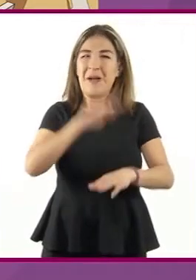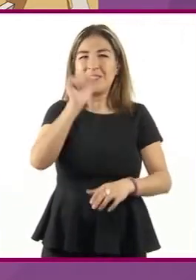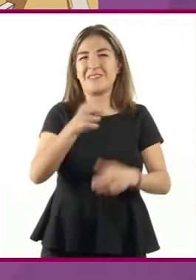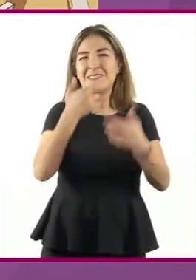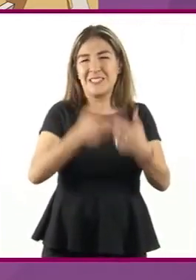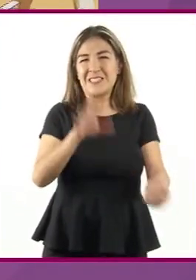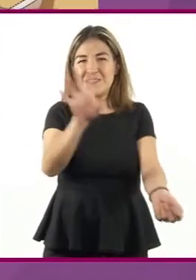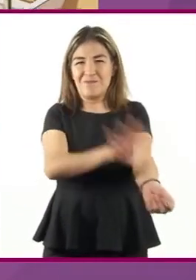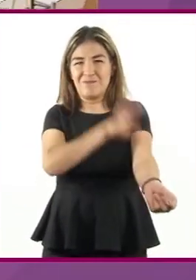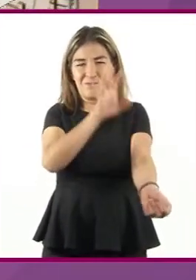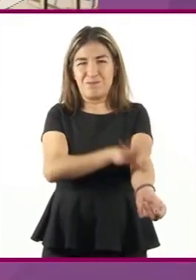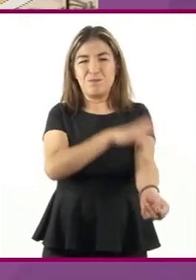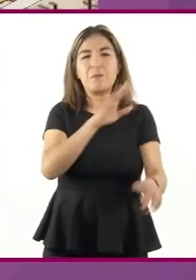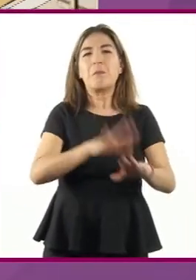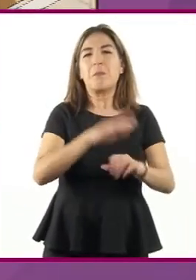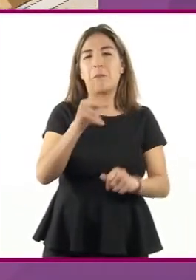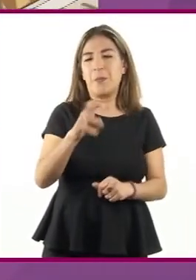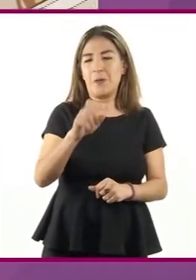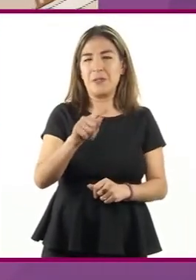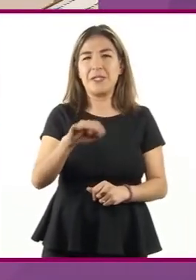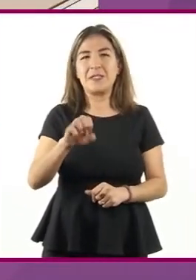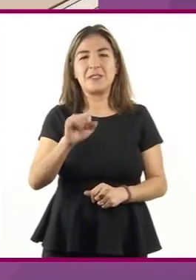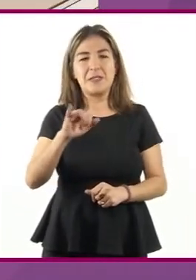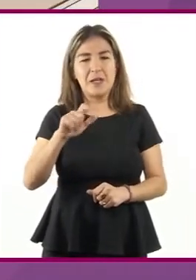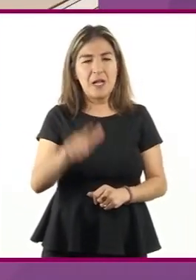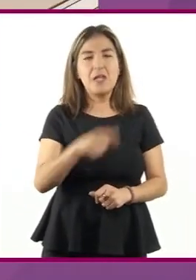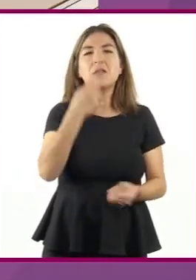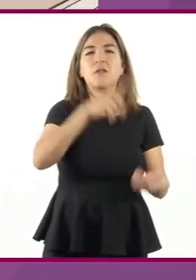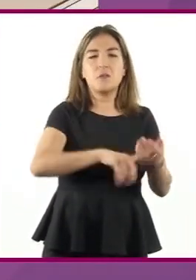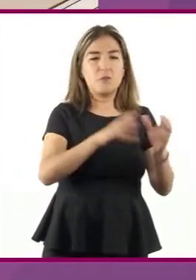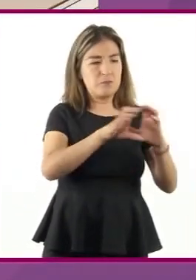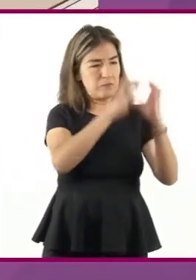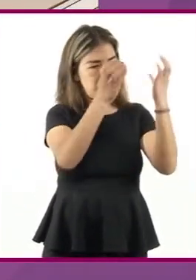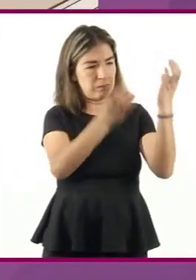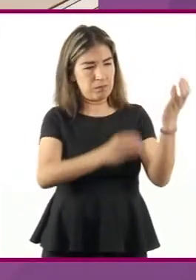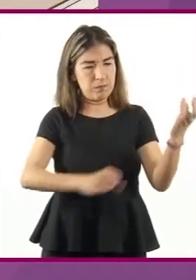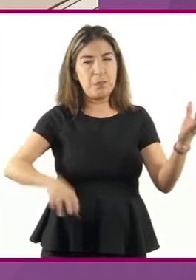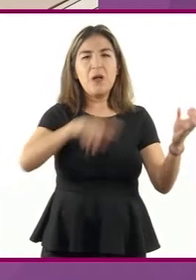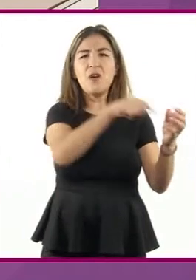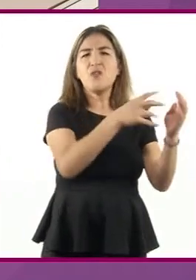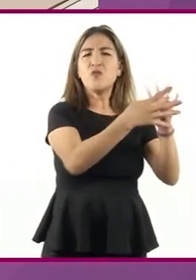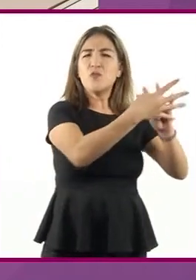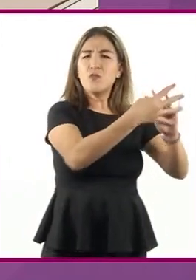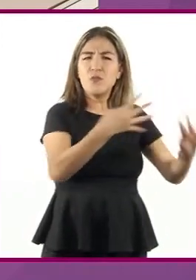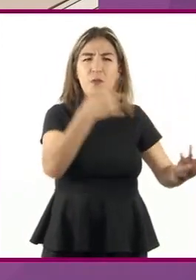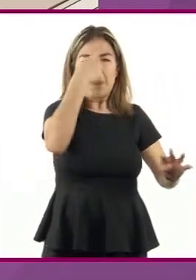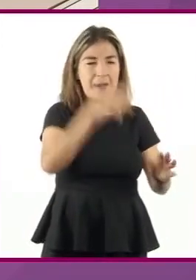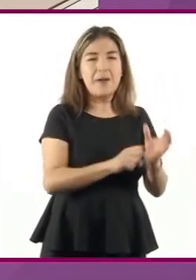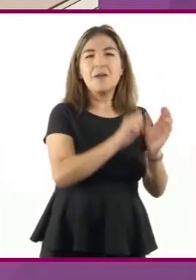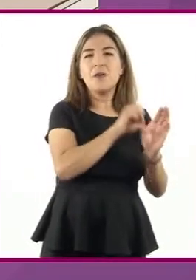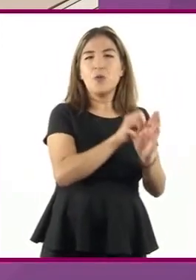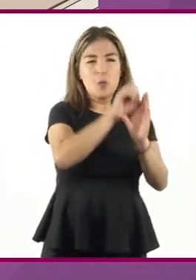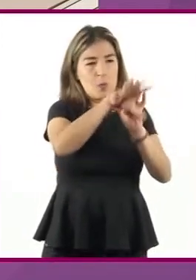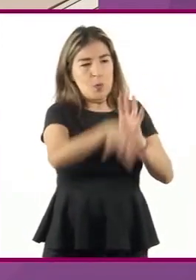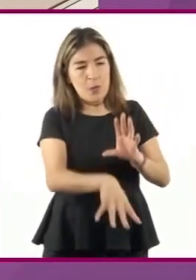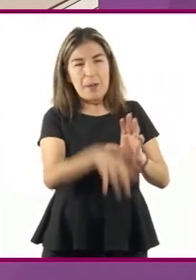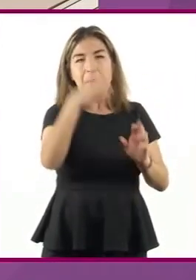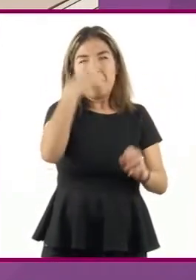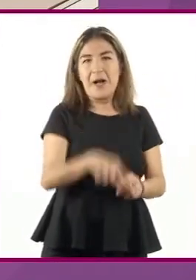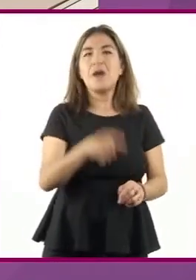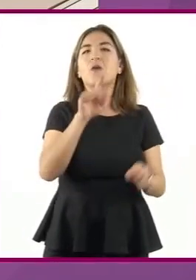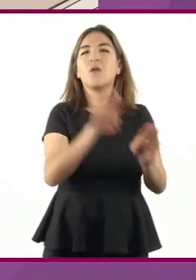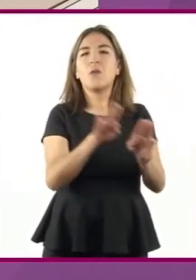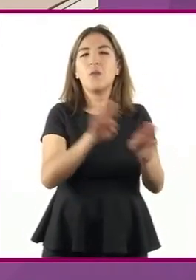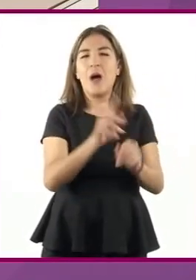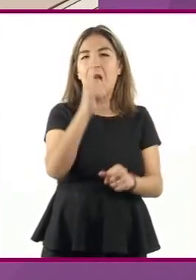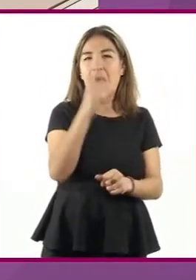de energía potencial. La presa cuenta con unas rejillas filtradoras que permiten la entrada y salida del agua y que protegen